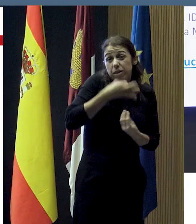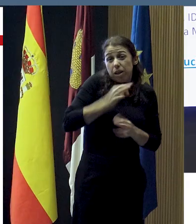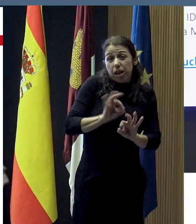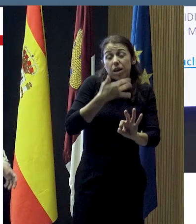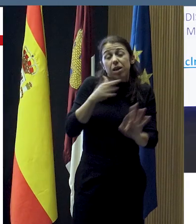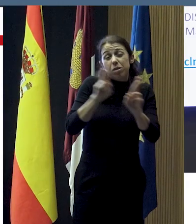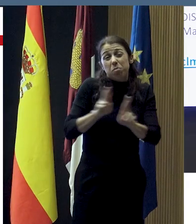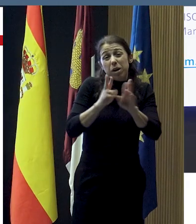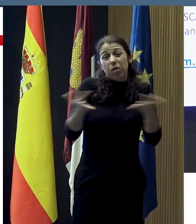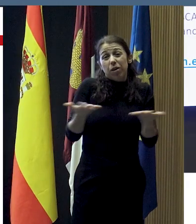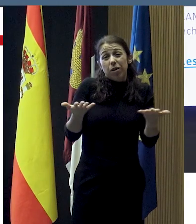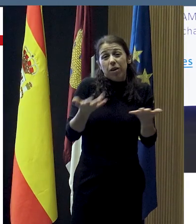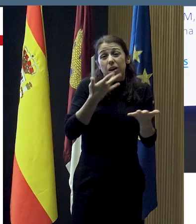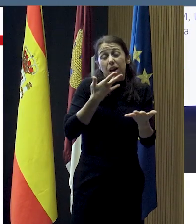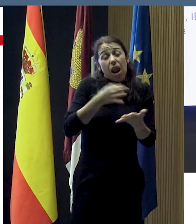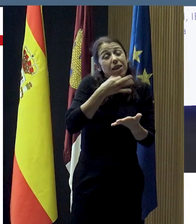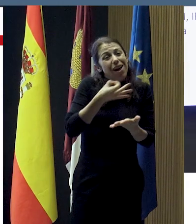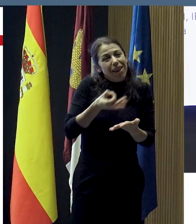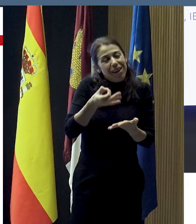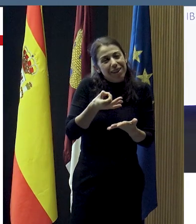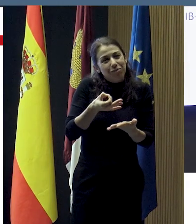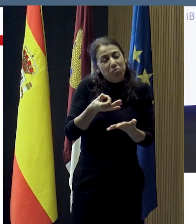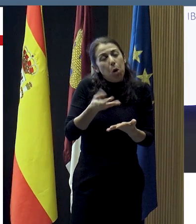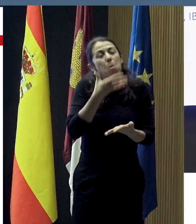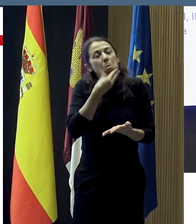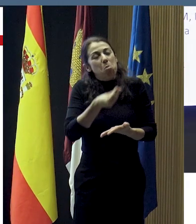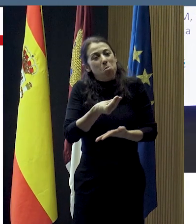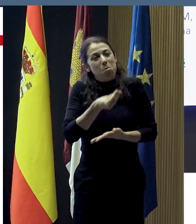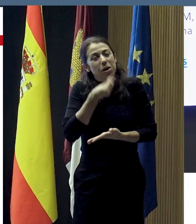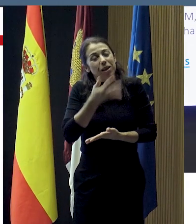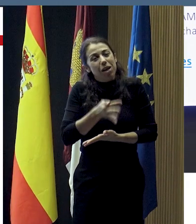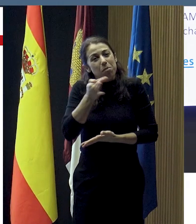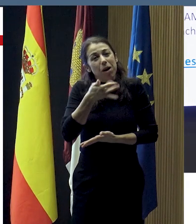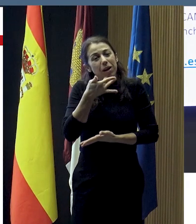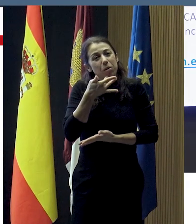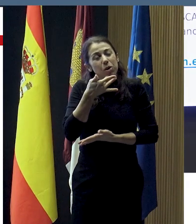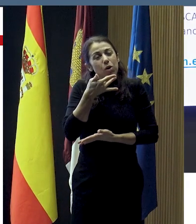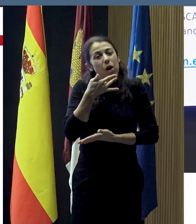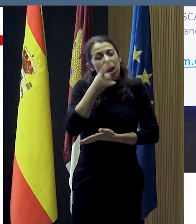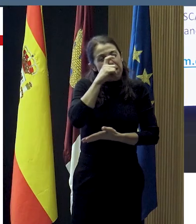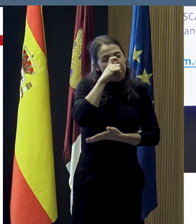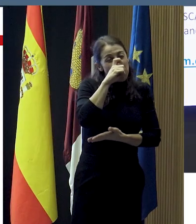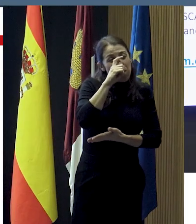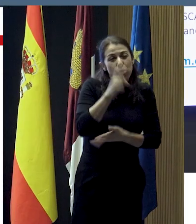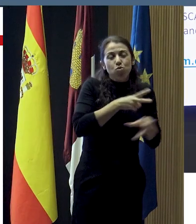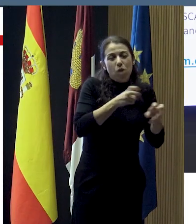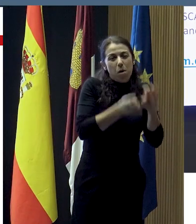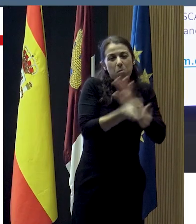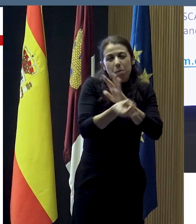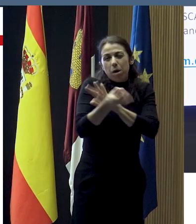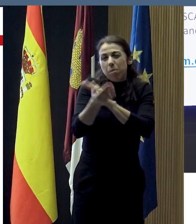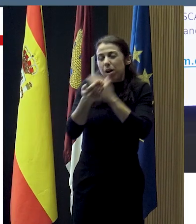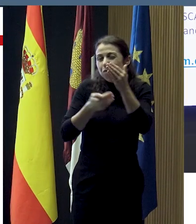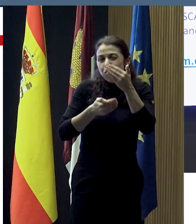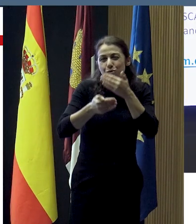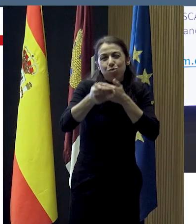tarde y espero que la tarde sea bonita y que generen vosotros nuevos recuerdos que sean perdurables a lo